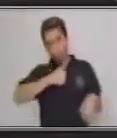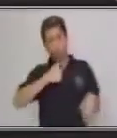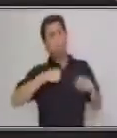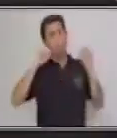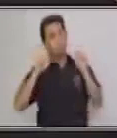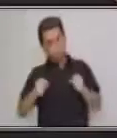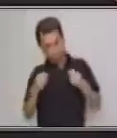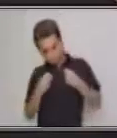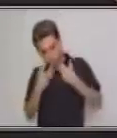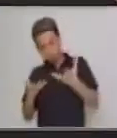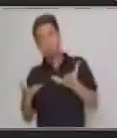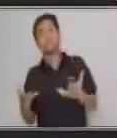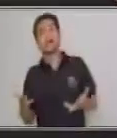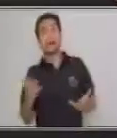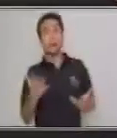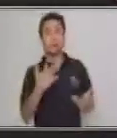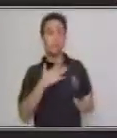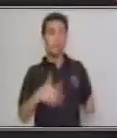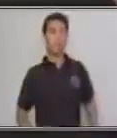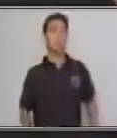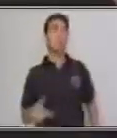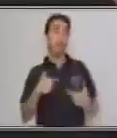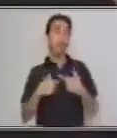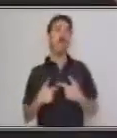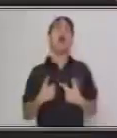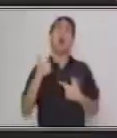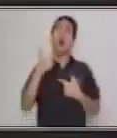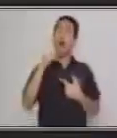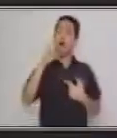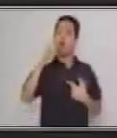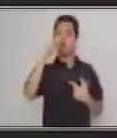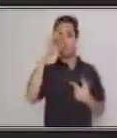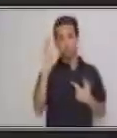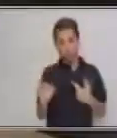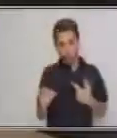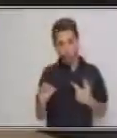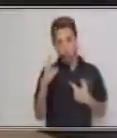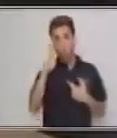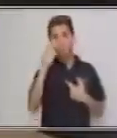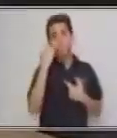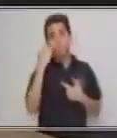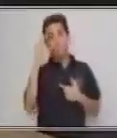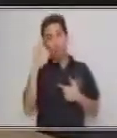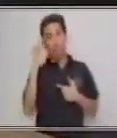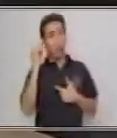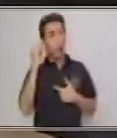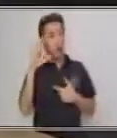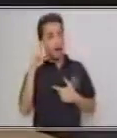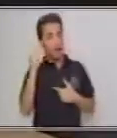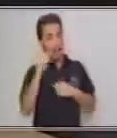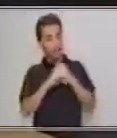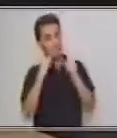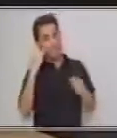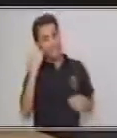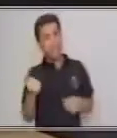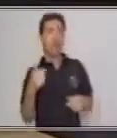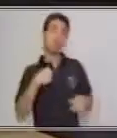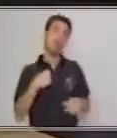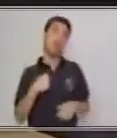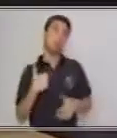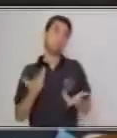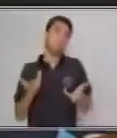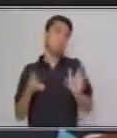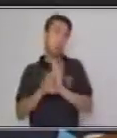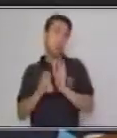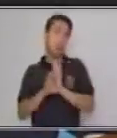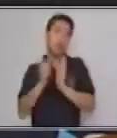La autobiografía entonces va a ser cómo nosotros explicamos y contamos nuestra propia historia. En mi caso serían...